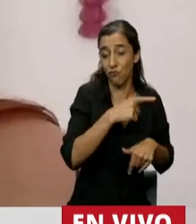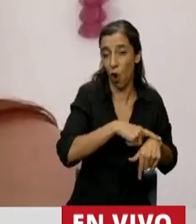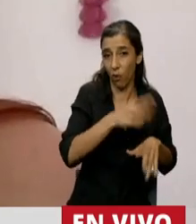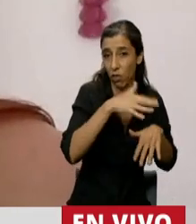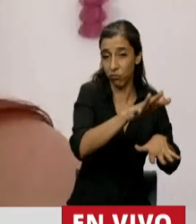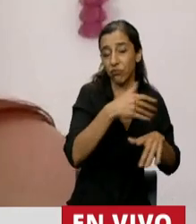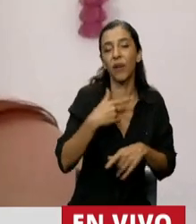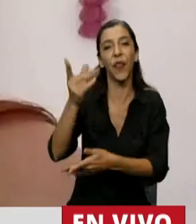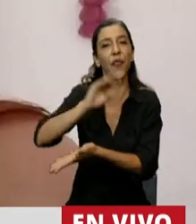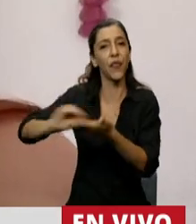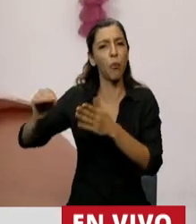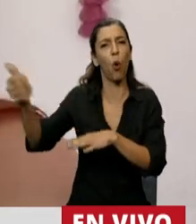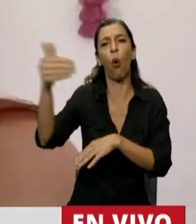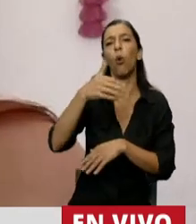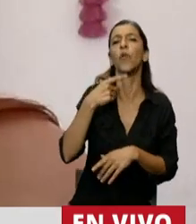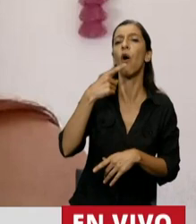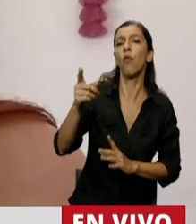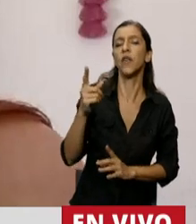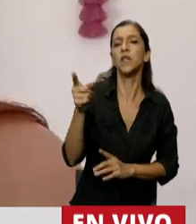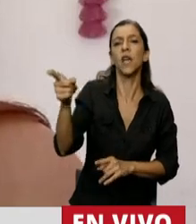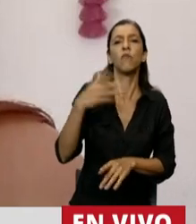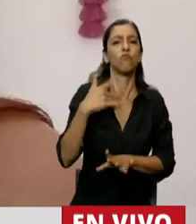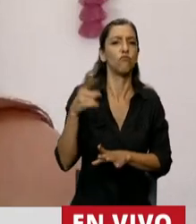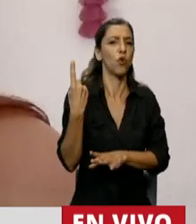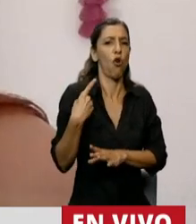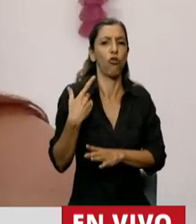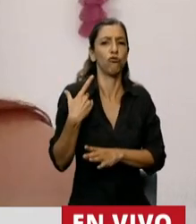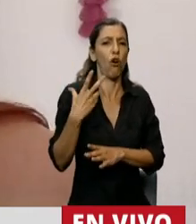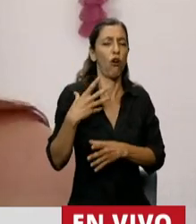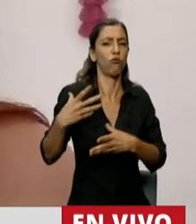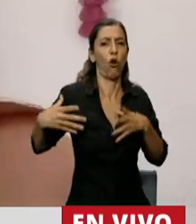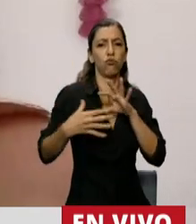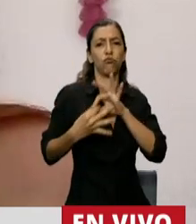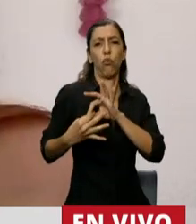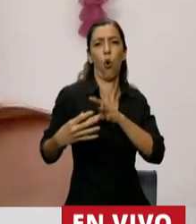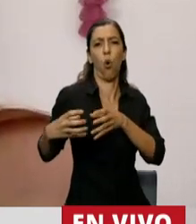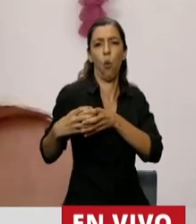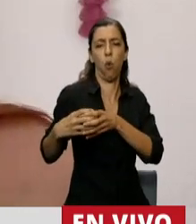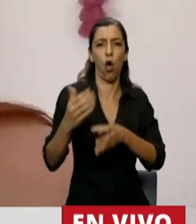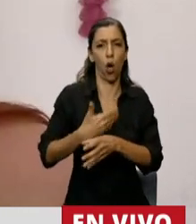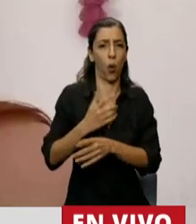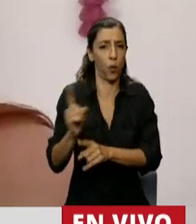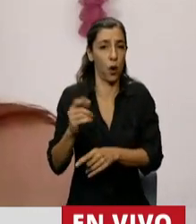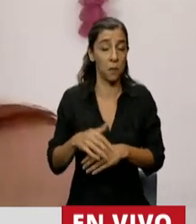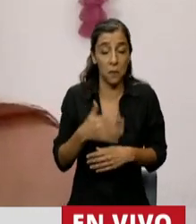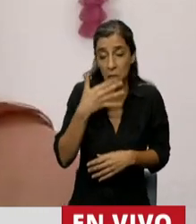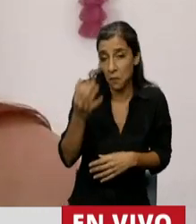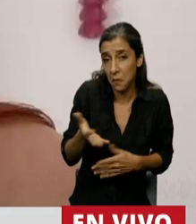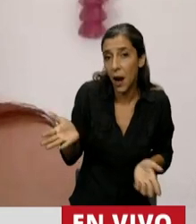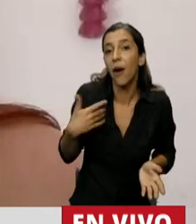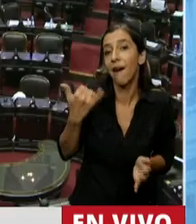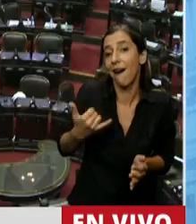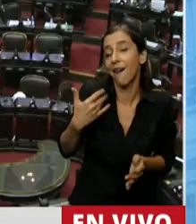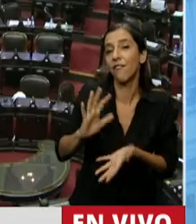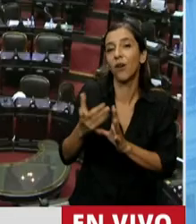cuestión nos decía que ellos no eran la alianza. Es cierto, aunque hay que decir también que hay varios aspectos de